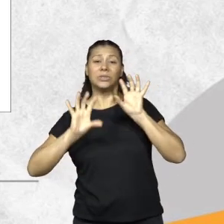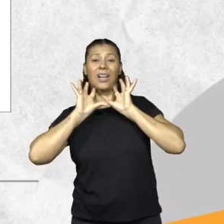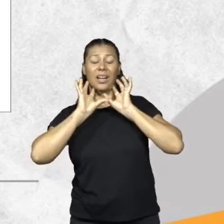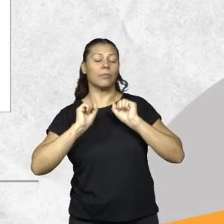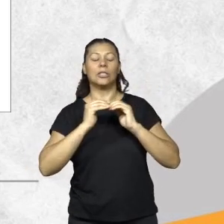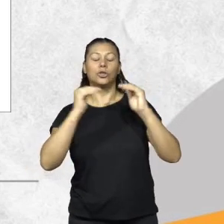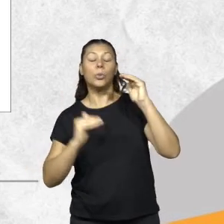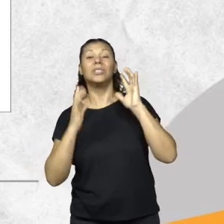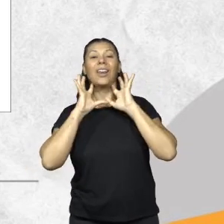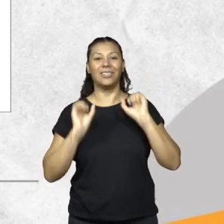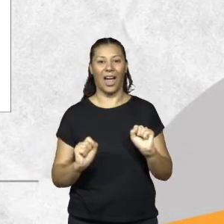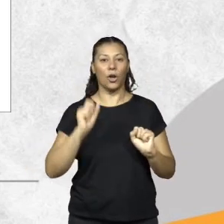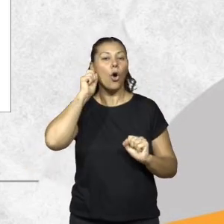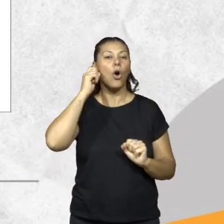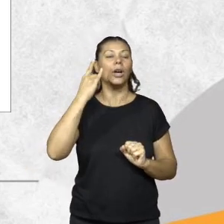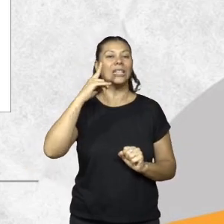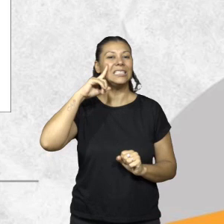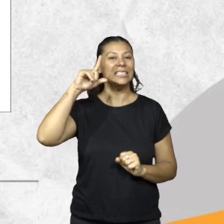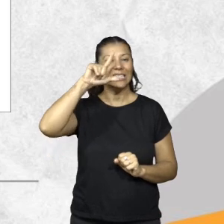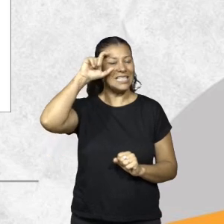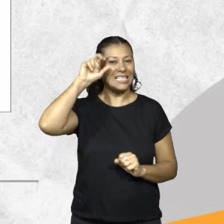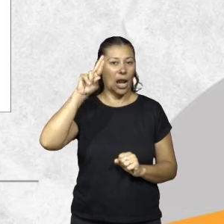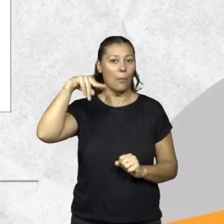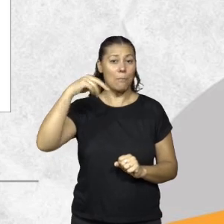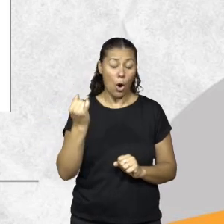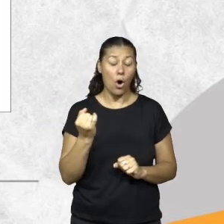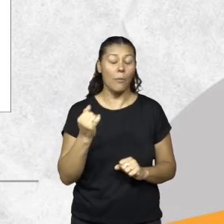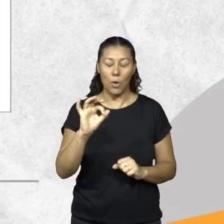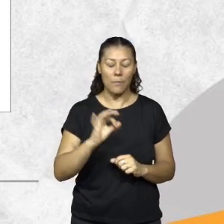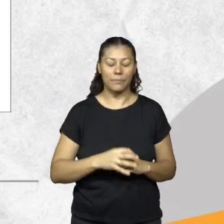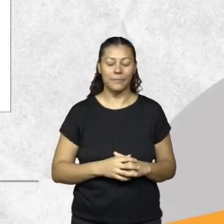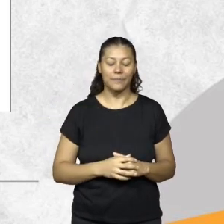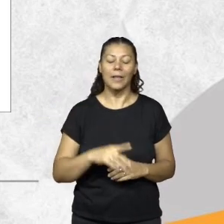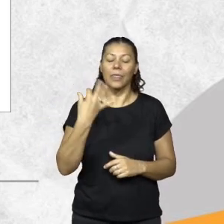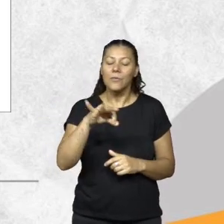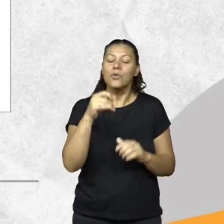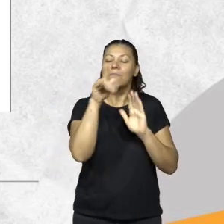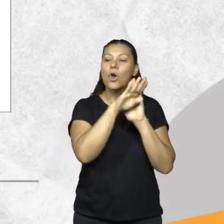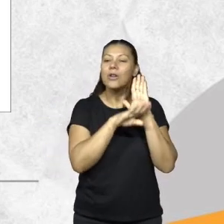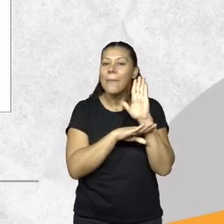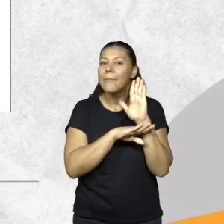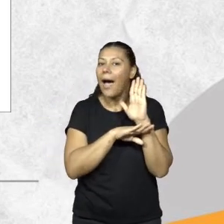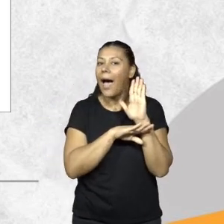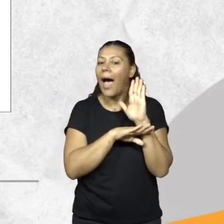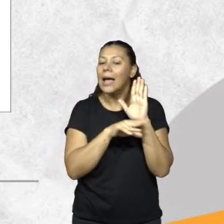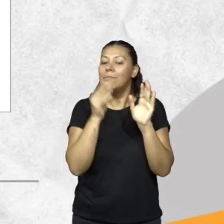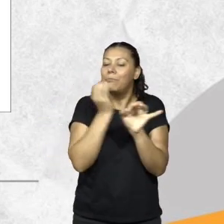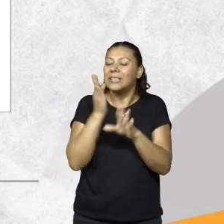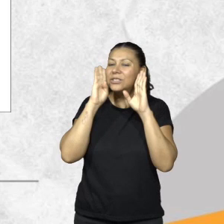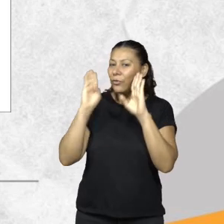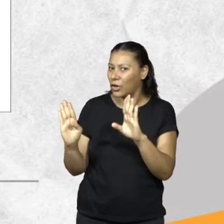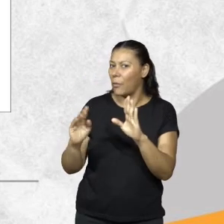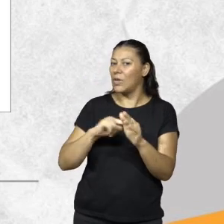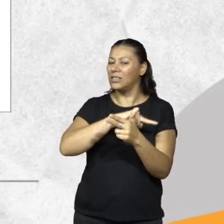fue crear un programa de gestión integral de cianobacterias que está estructurado en 3 aspectos. El